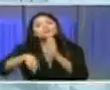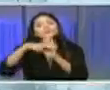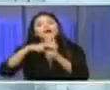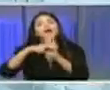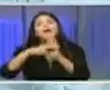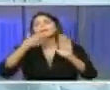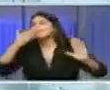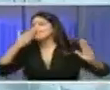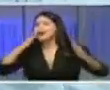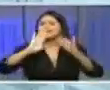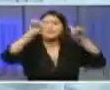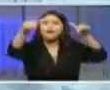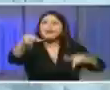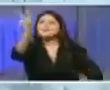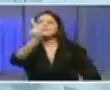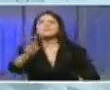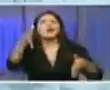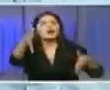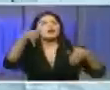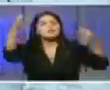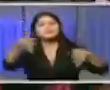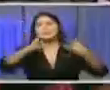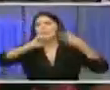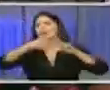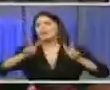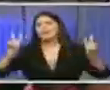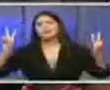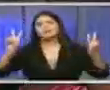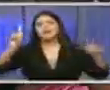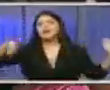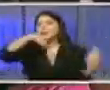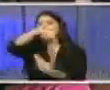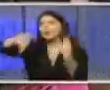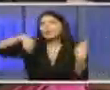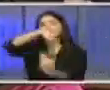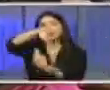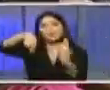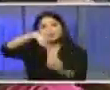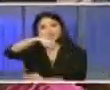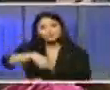y el 2000 siempre. En Venezuela triunfará la paz, la revolución bolivariana.